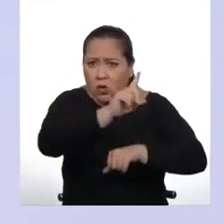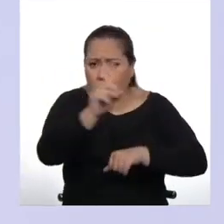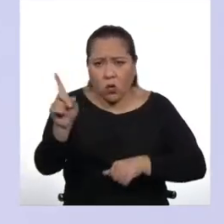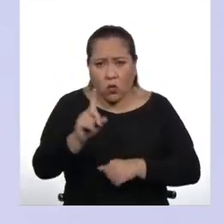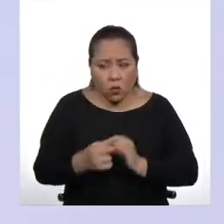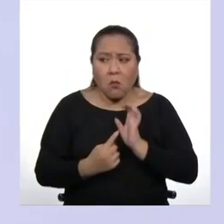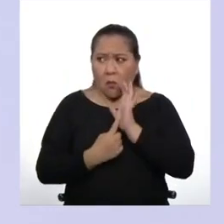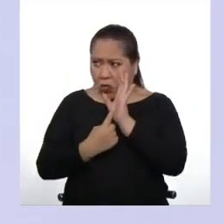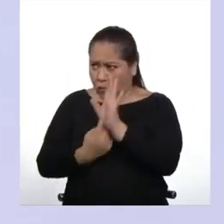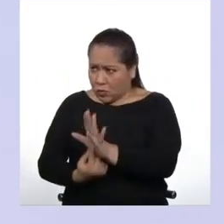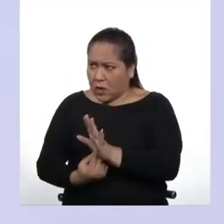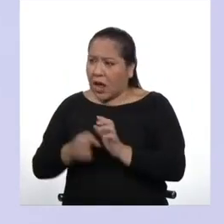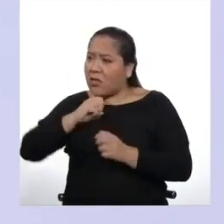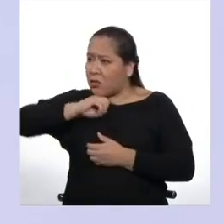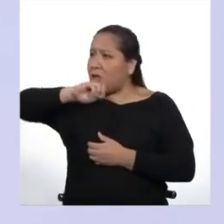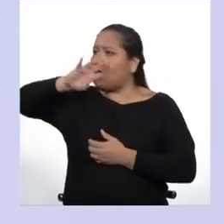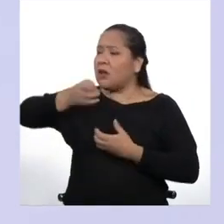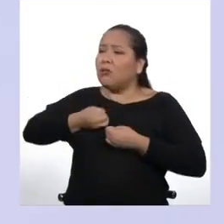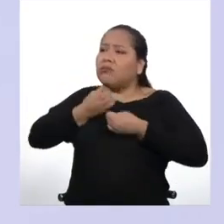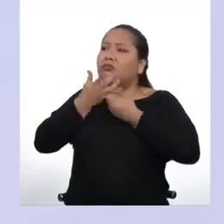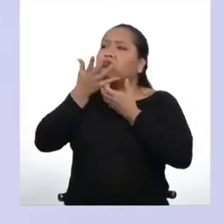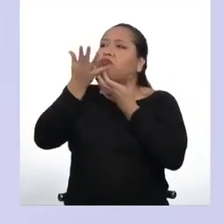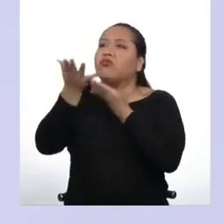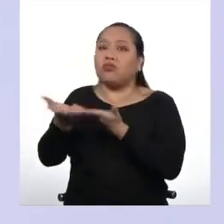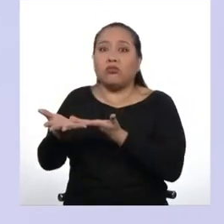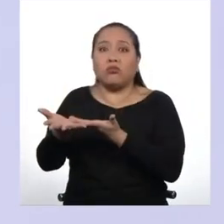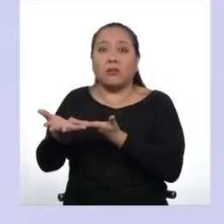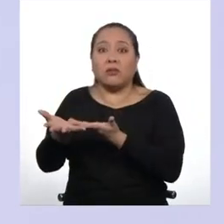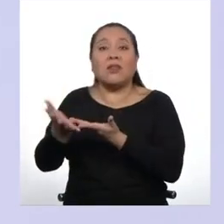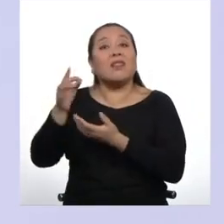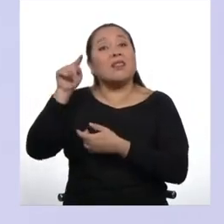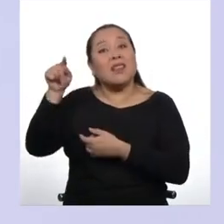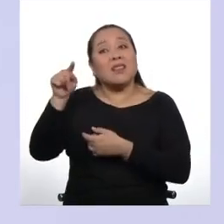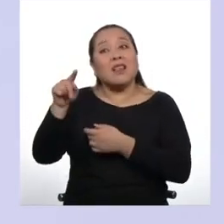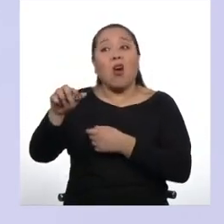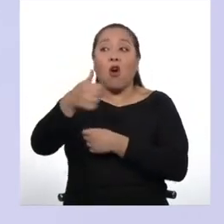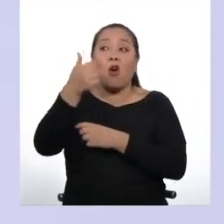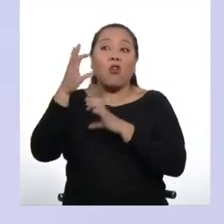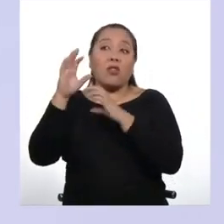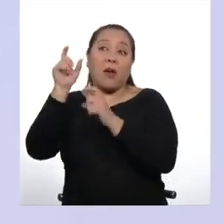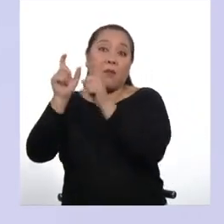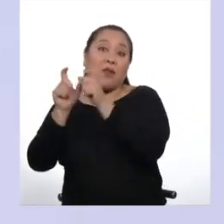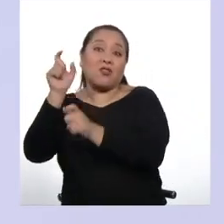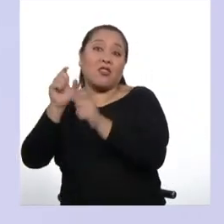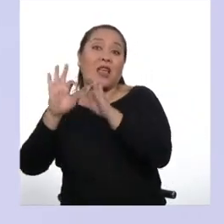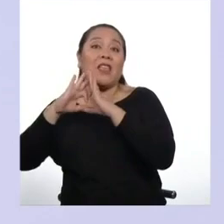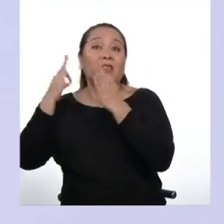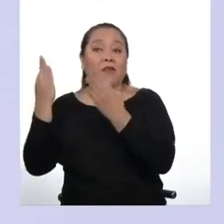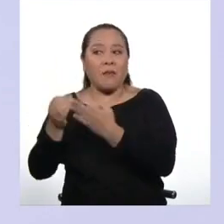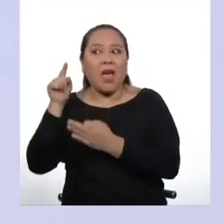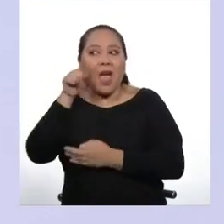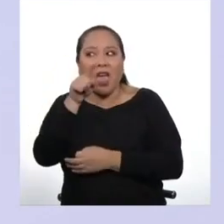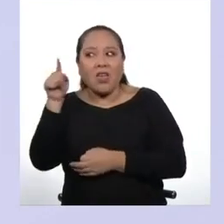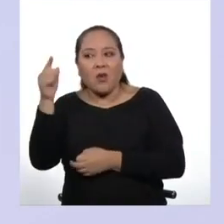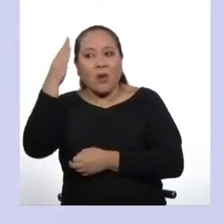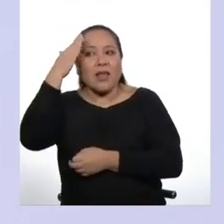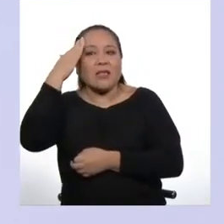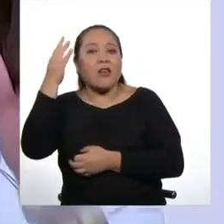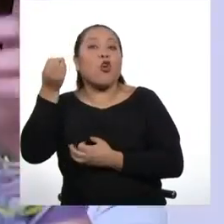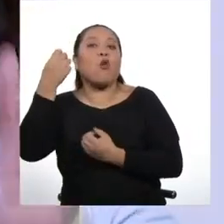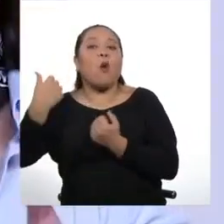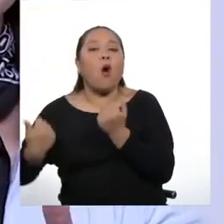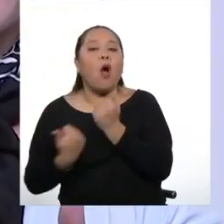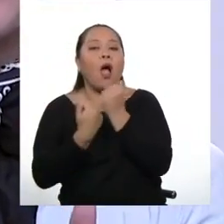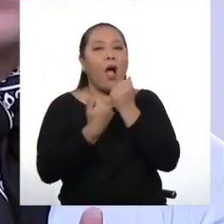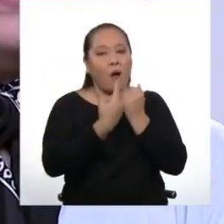podamos mostrarlo y expresarlo, porque así otros miembros de nuestra familia podrán saber cómo